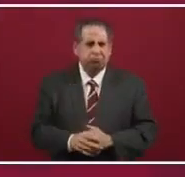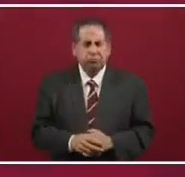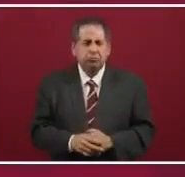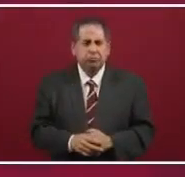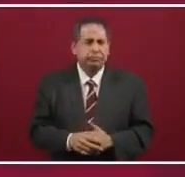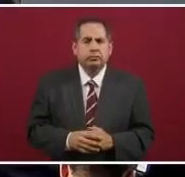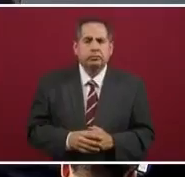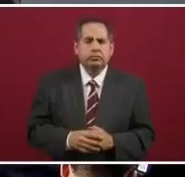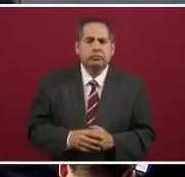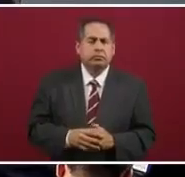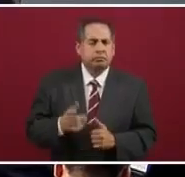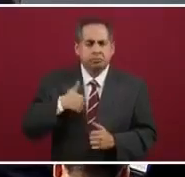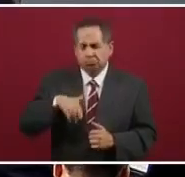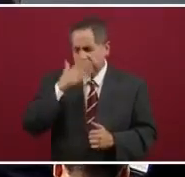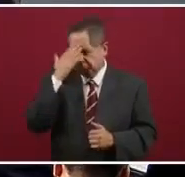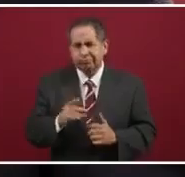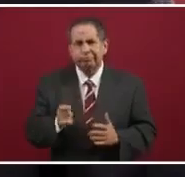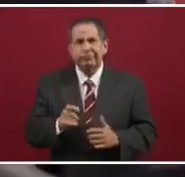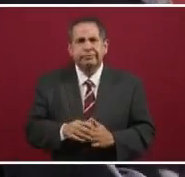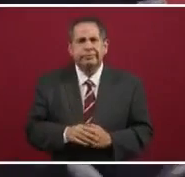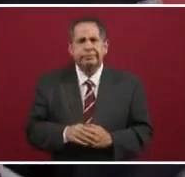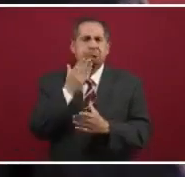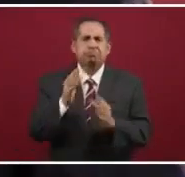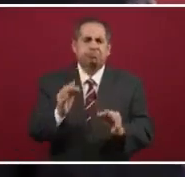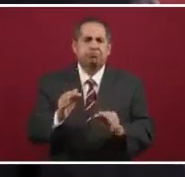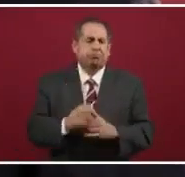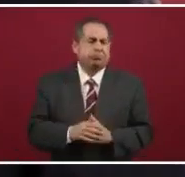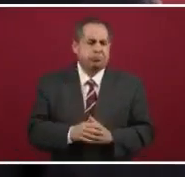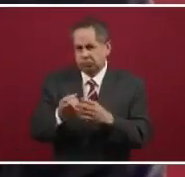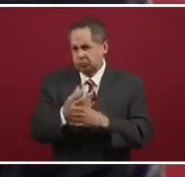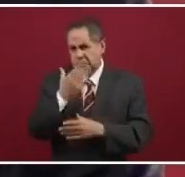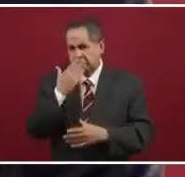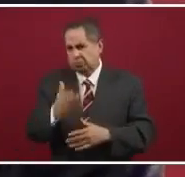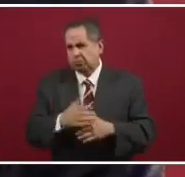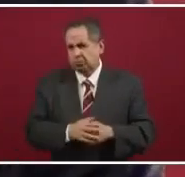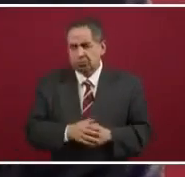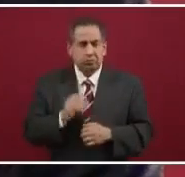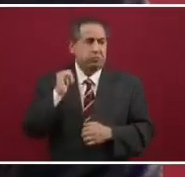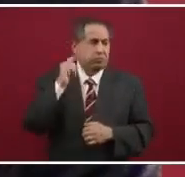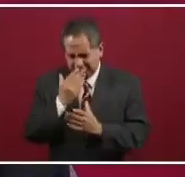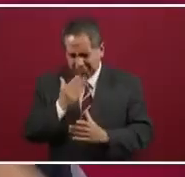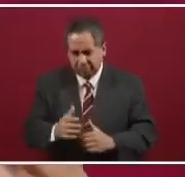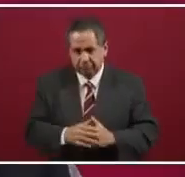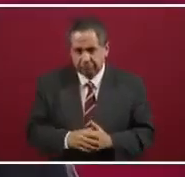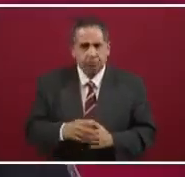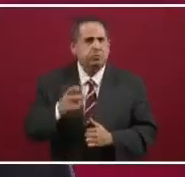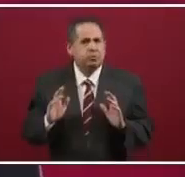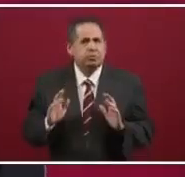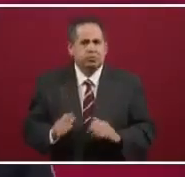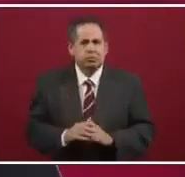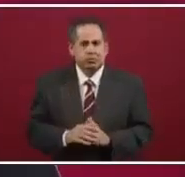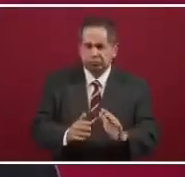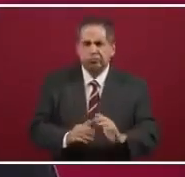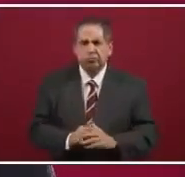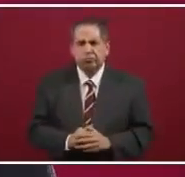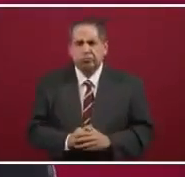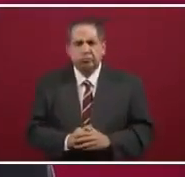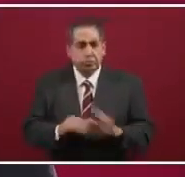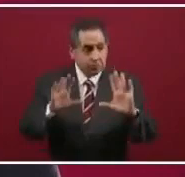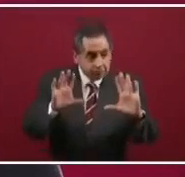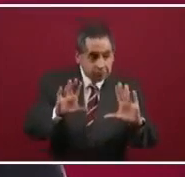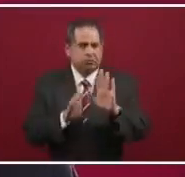seguro. Sabemos de que va a salir bien nuestro país ante cualquier circunstancia. Pero vamos por parte. No